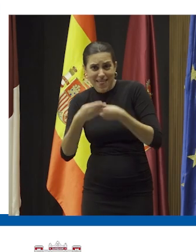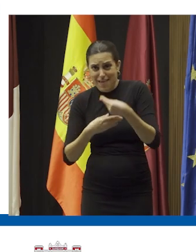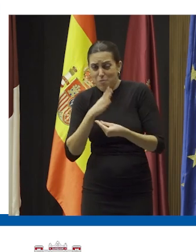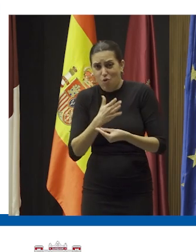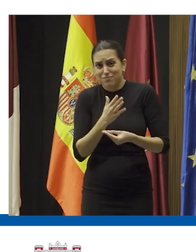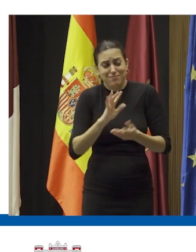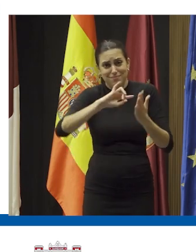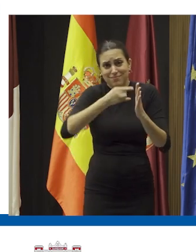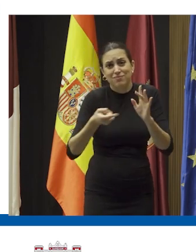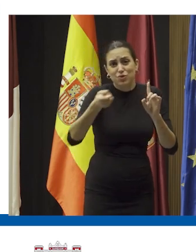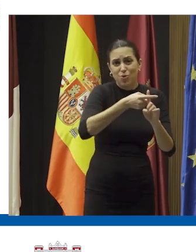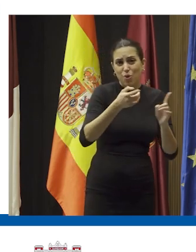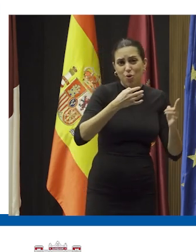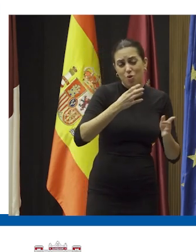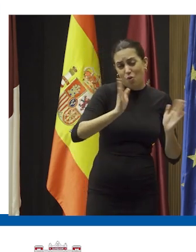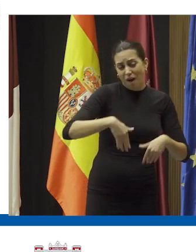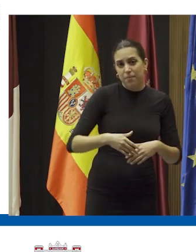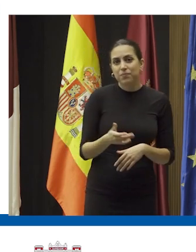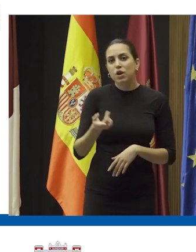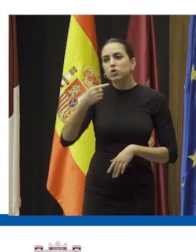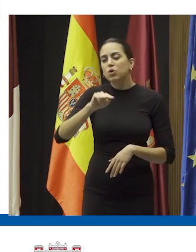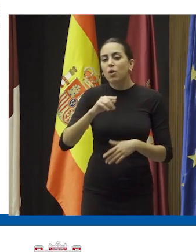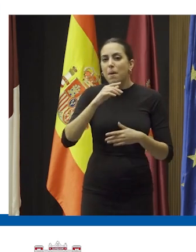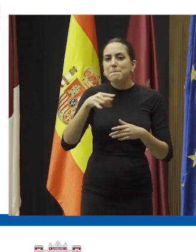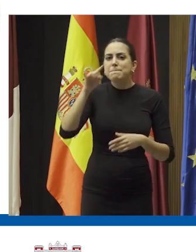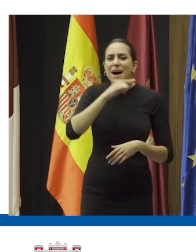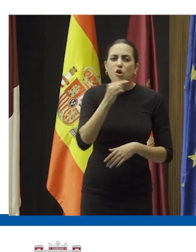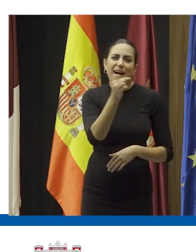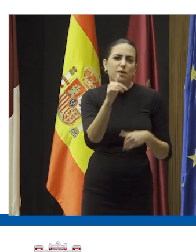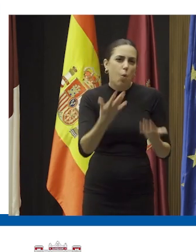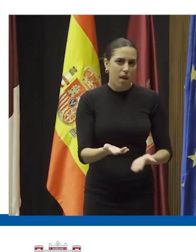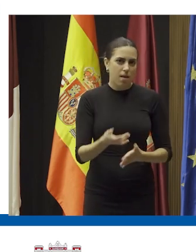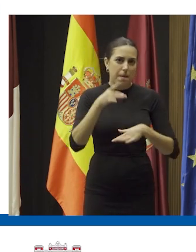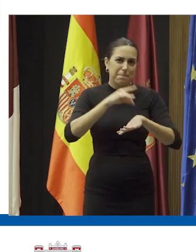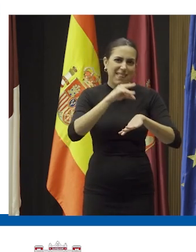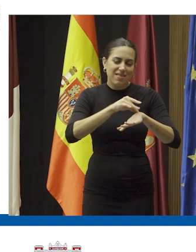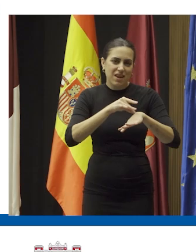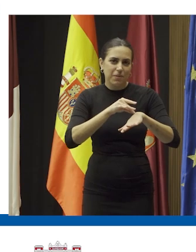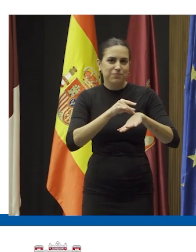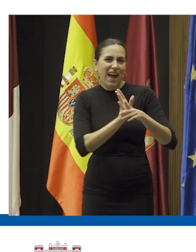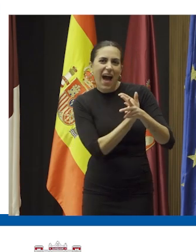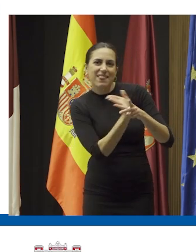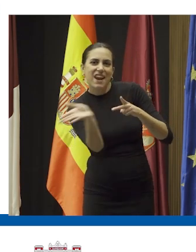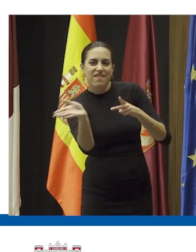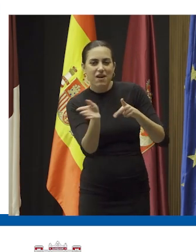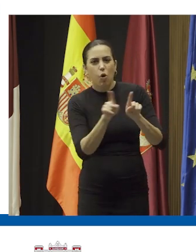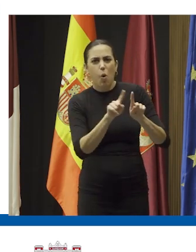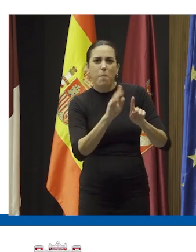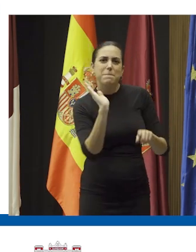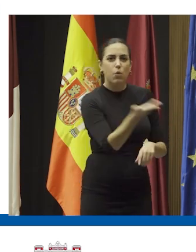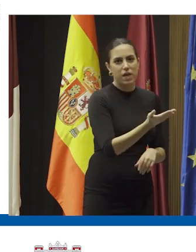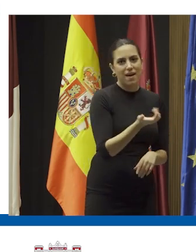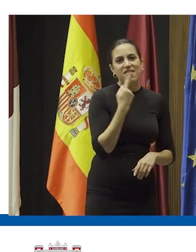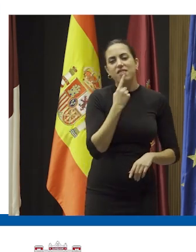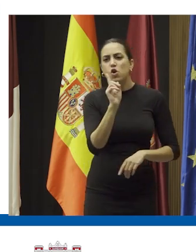cuando esas medicinas alternativas, que es como se llaman medicinas alternativas, perjudican. Cuando dice, no haga usted el tratamiento oficial